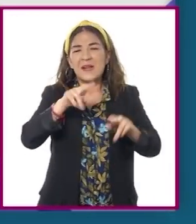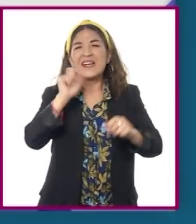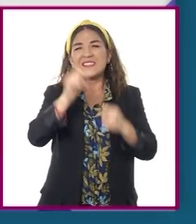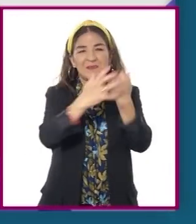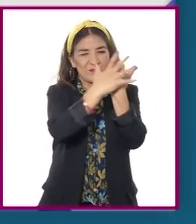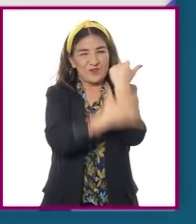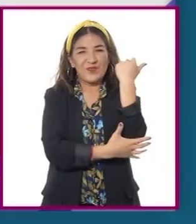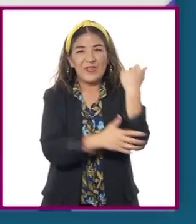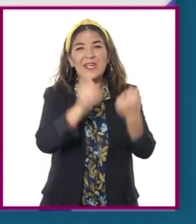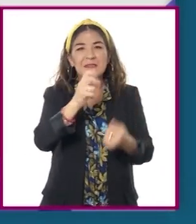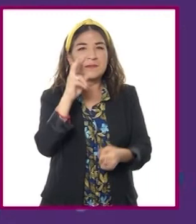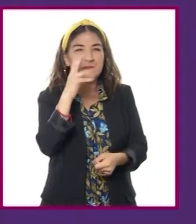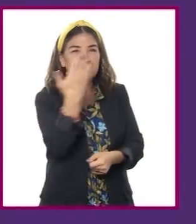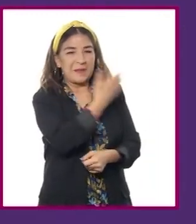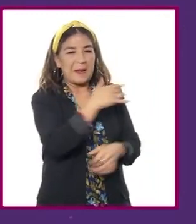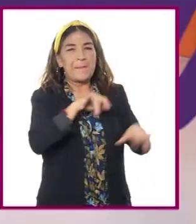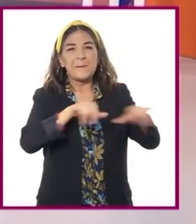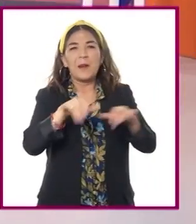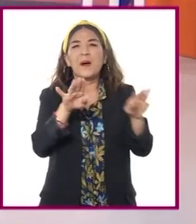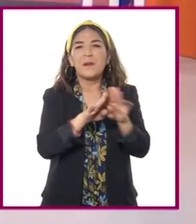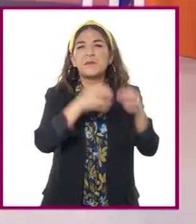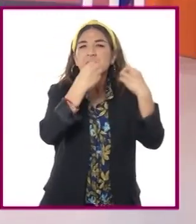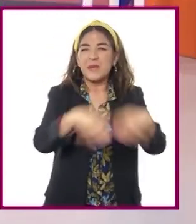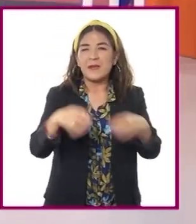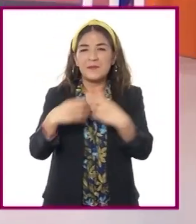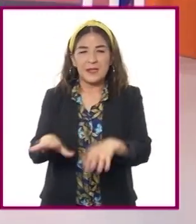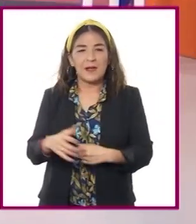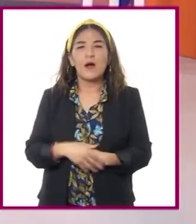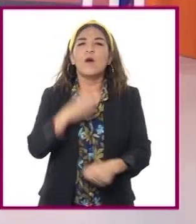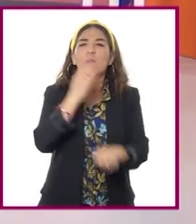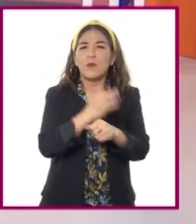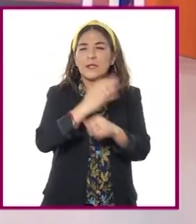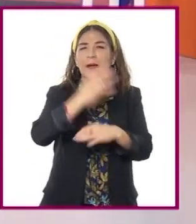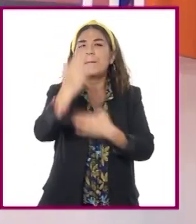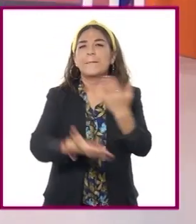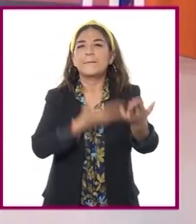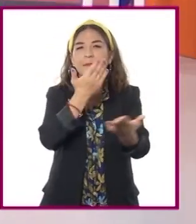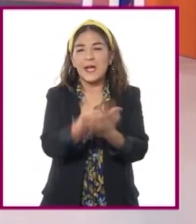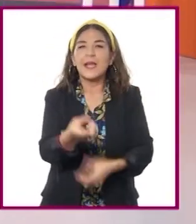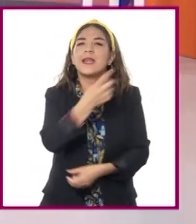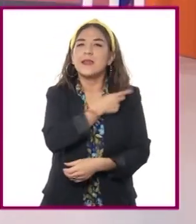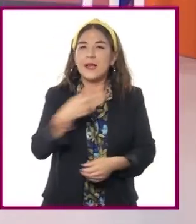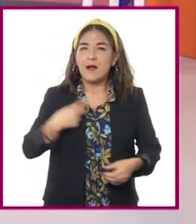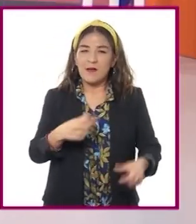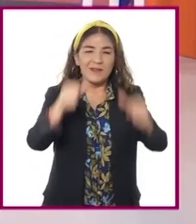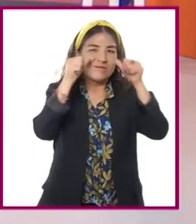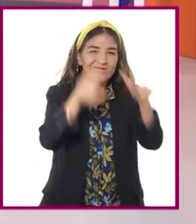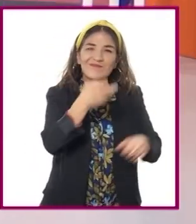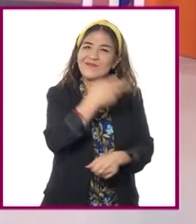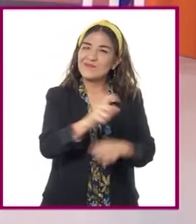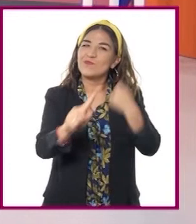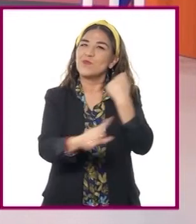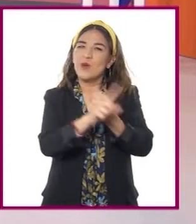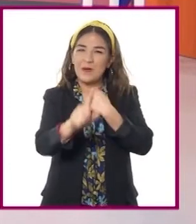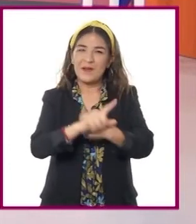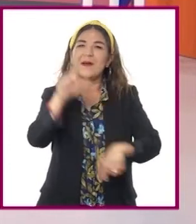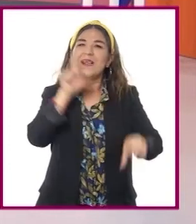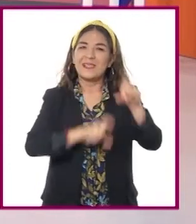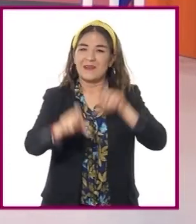corrosión que se observan en el mapa? Por lo anteriormente presentado, se debe de atender este fenómeno